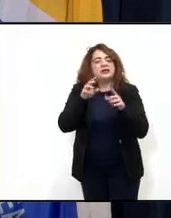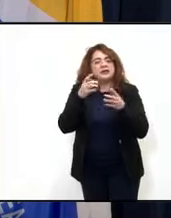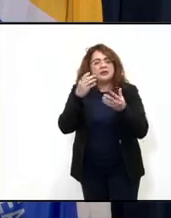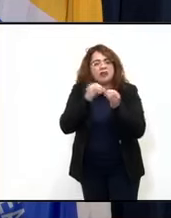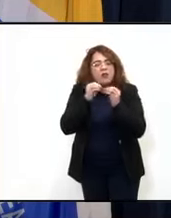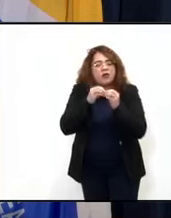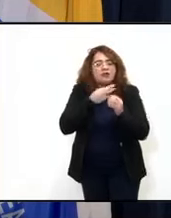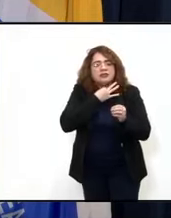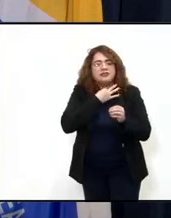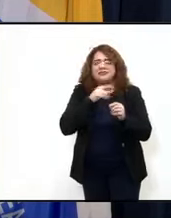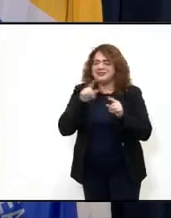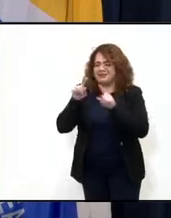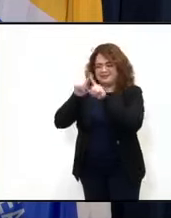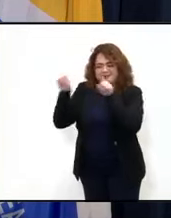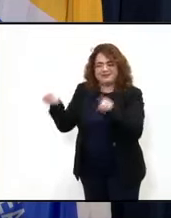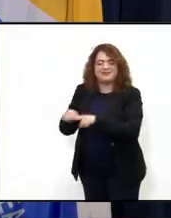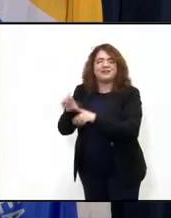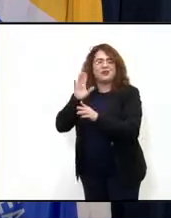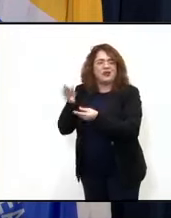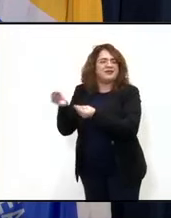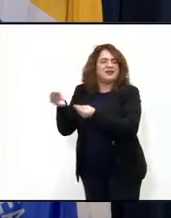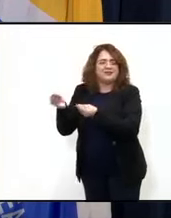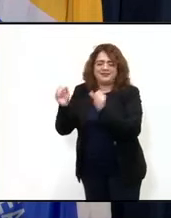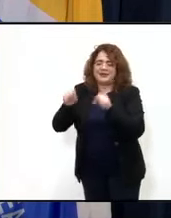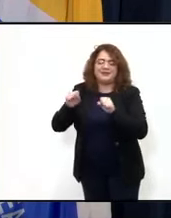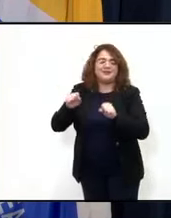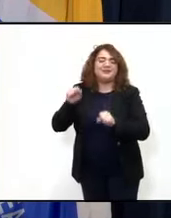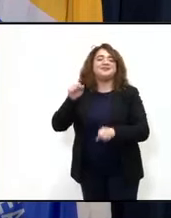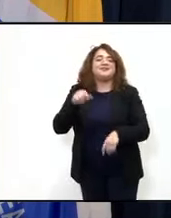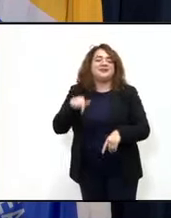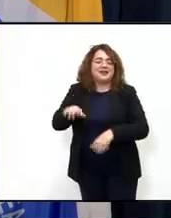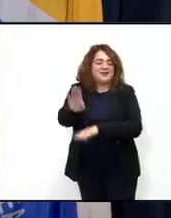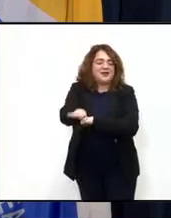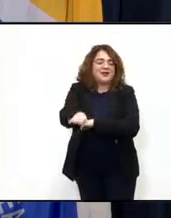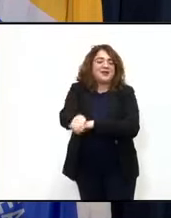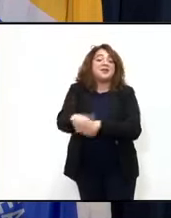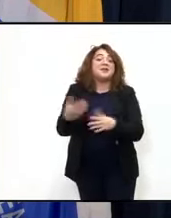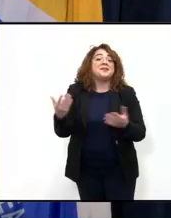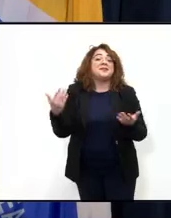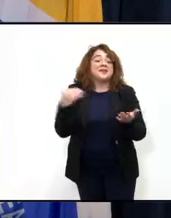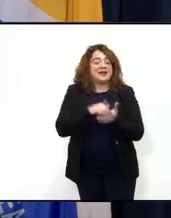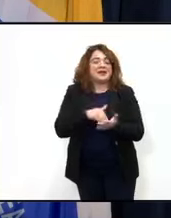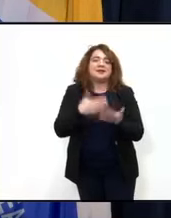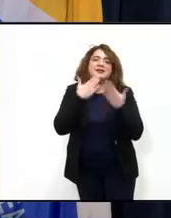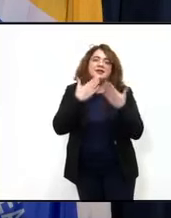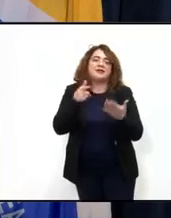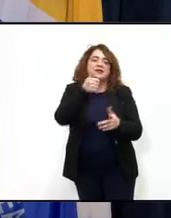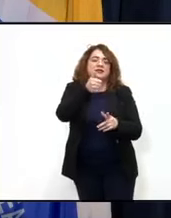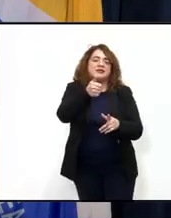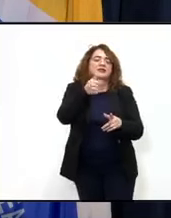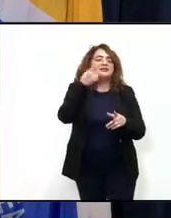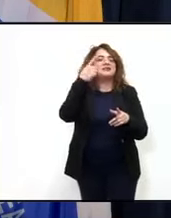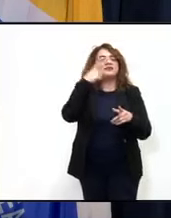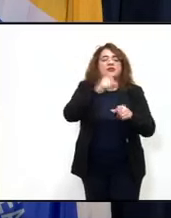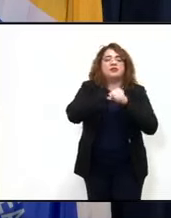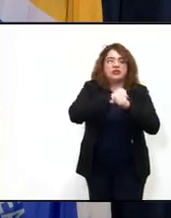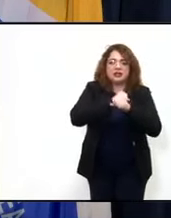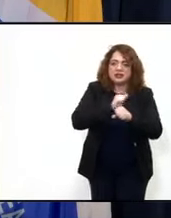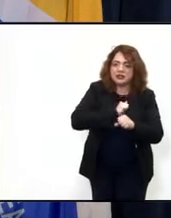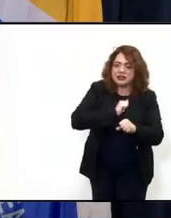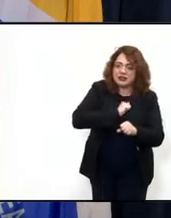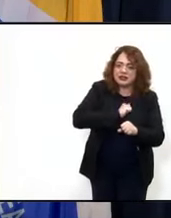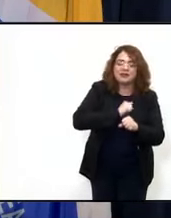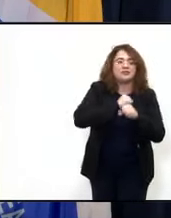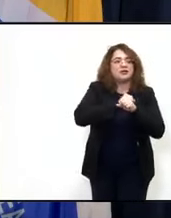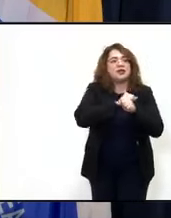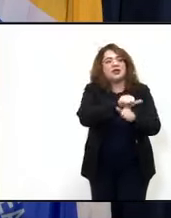a actualizar. Muchas gracias por hacer su parte para proteger y proteger a los demás. Esto va a ser todo por hoy. Muchas gracias